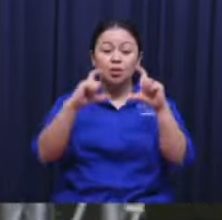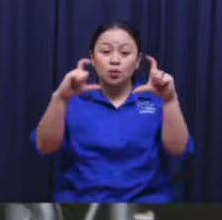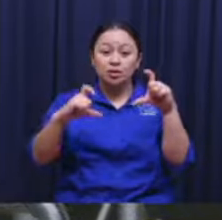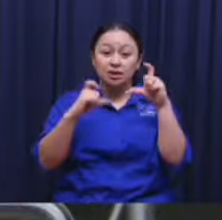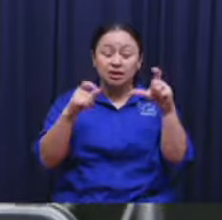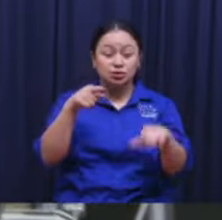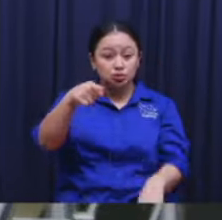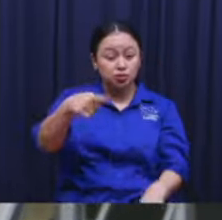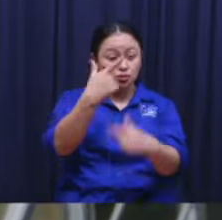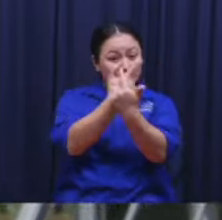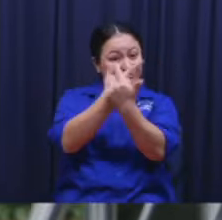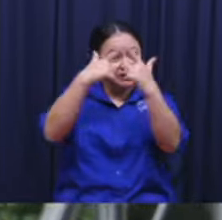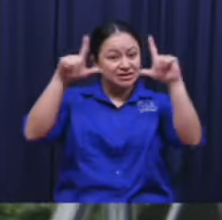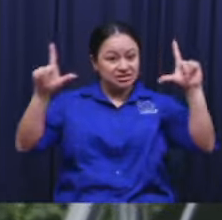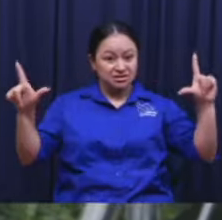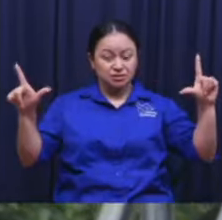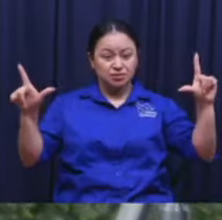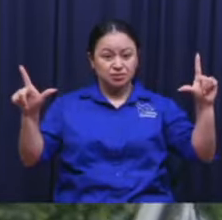Cuidando tu liberación.